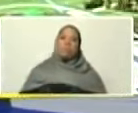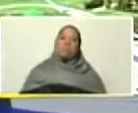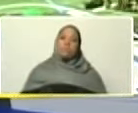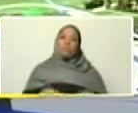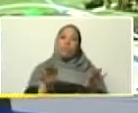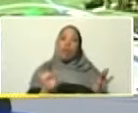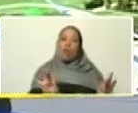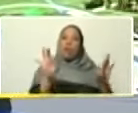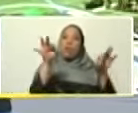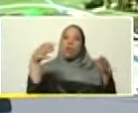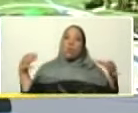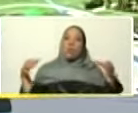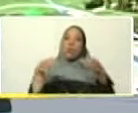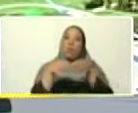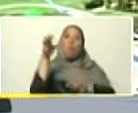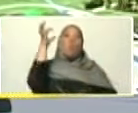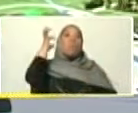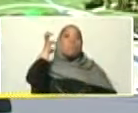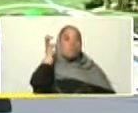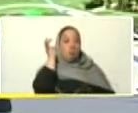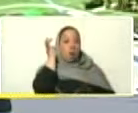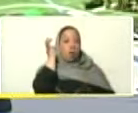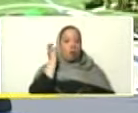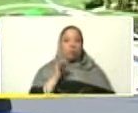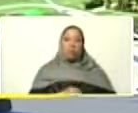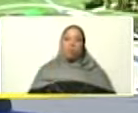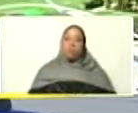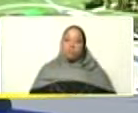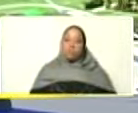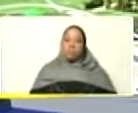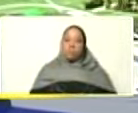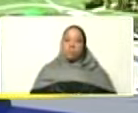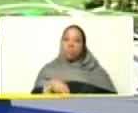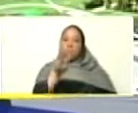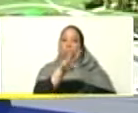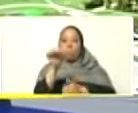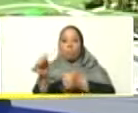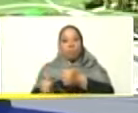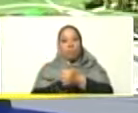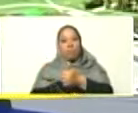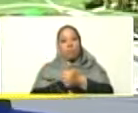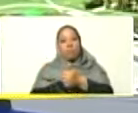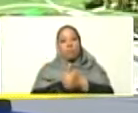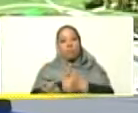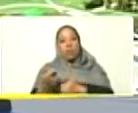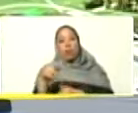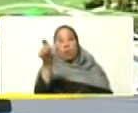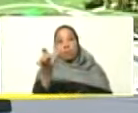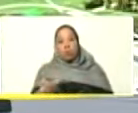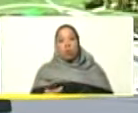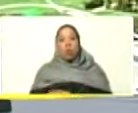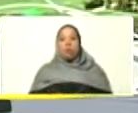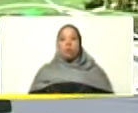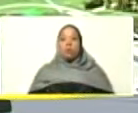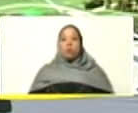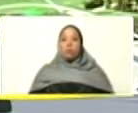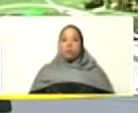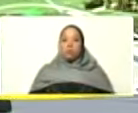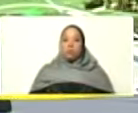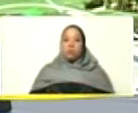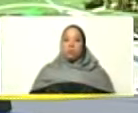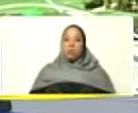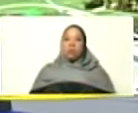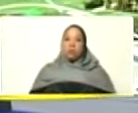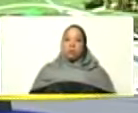de mujeres que dirige la vicepresidenta Gabriela Jiménez. Las